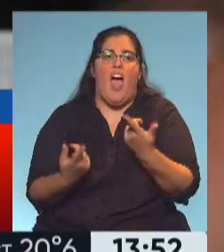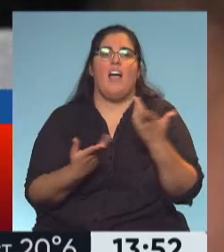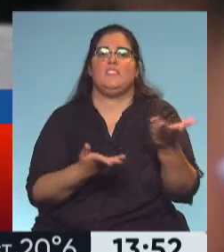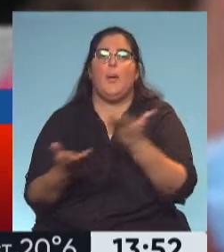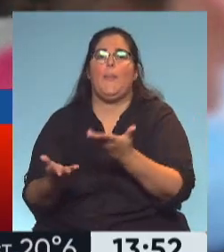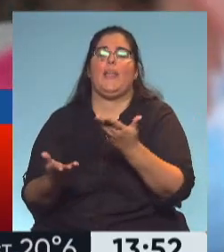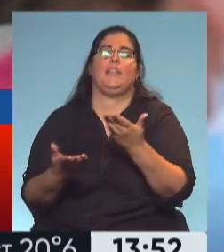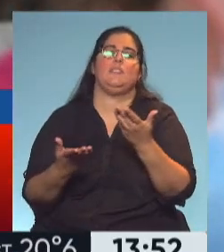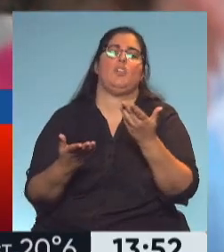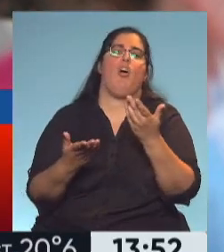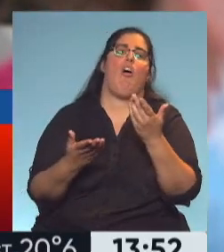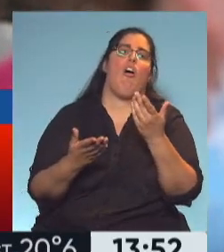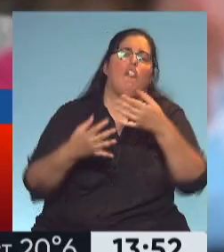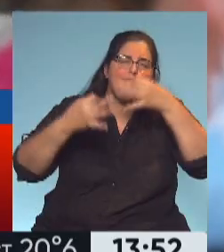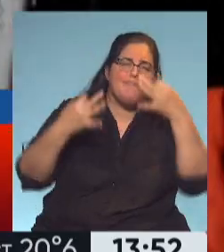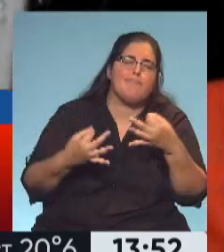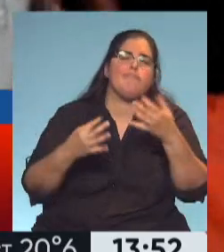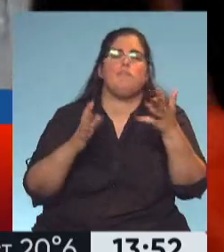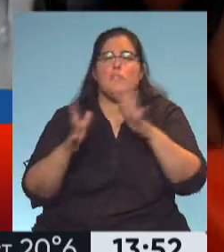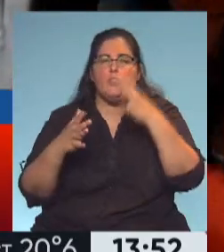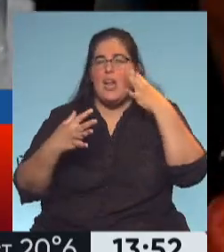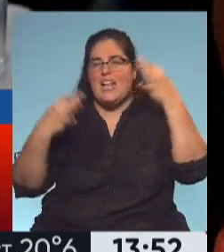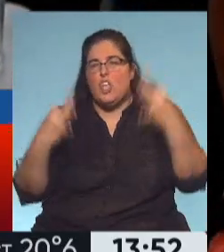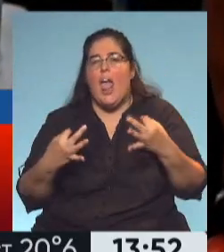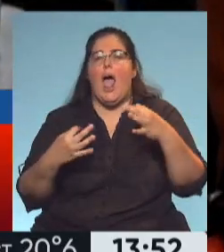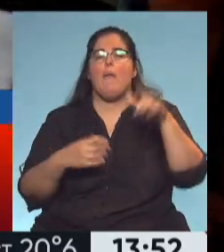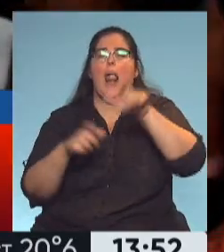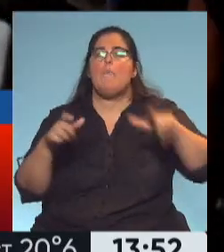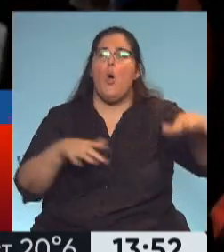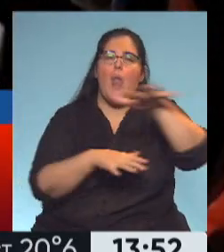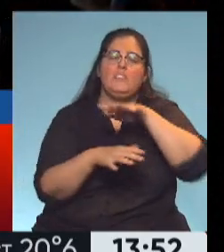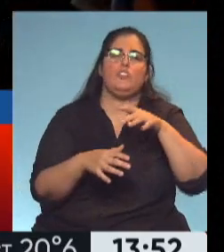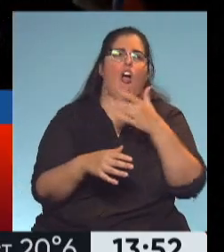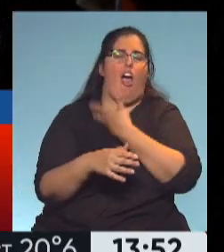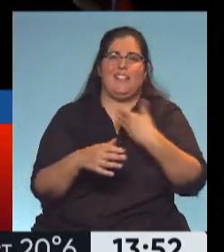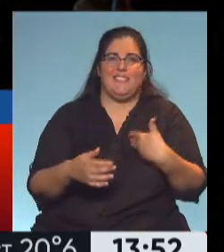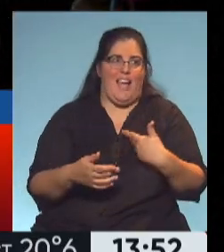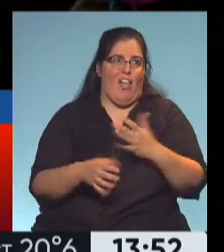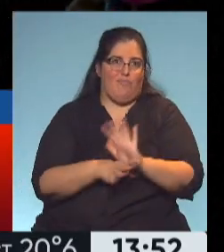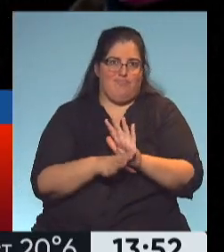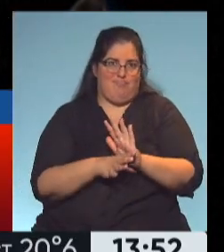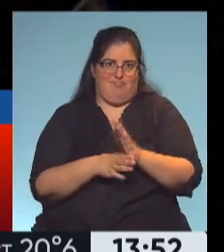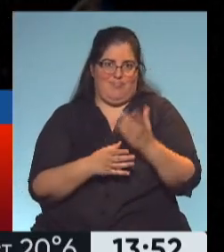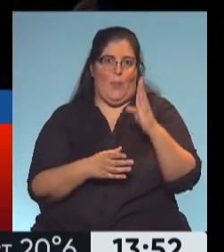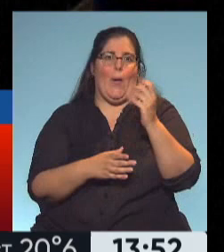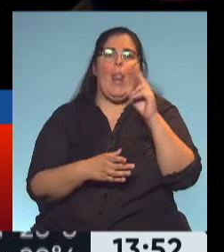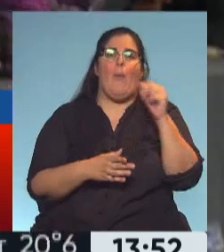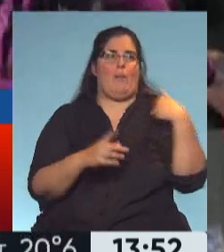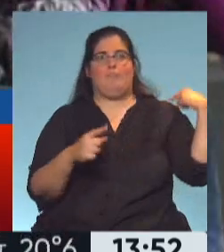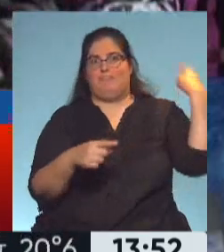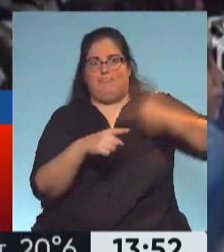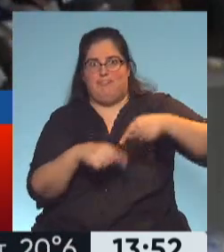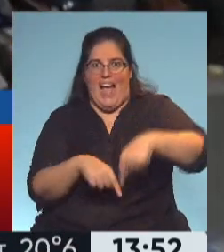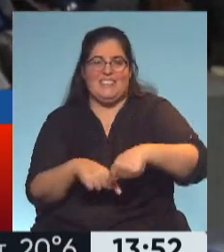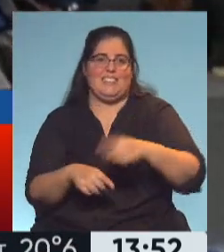servicios más o menos razonables a la población que vive ahí y no hay un Estado que tenga, desde Weber para acá sabemos que una de las atribuciones